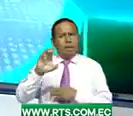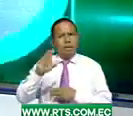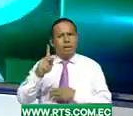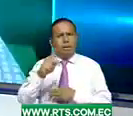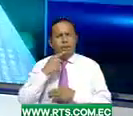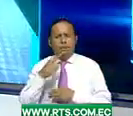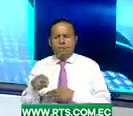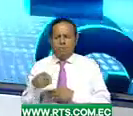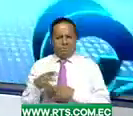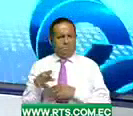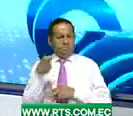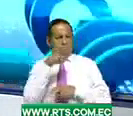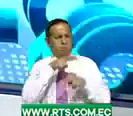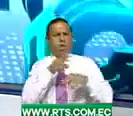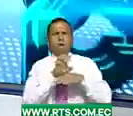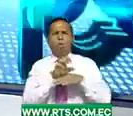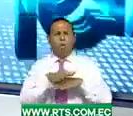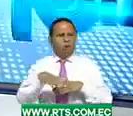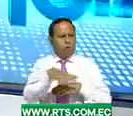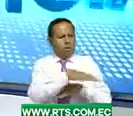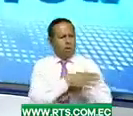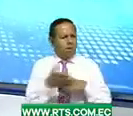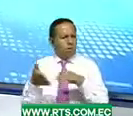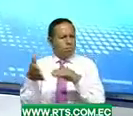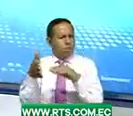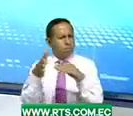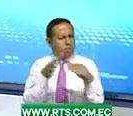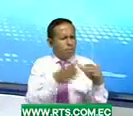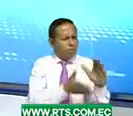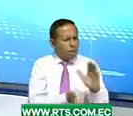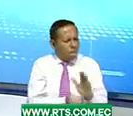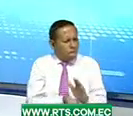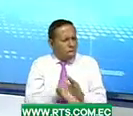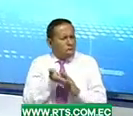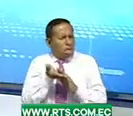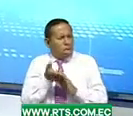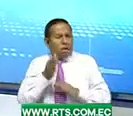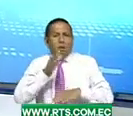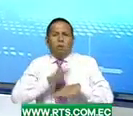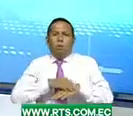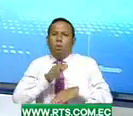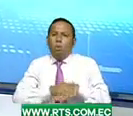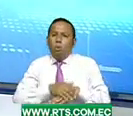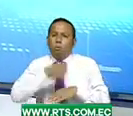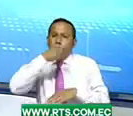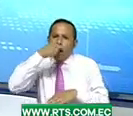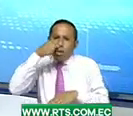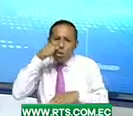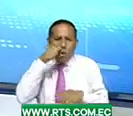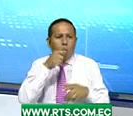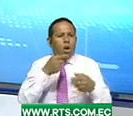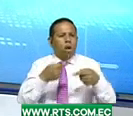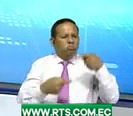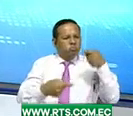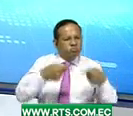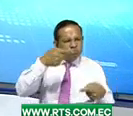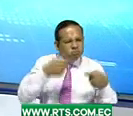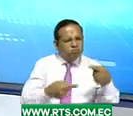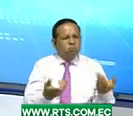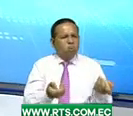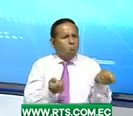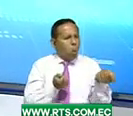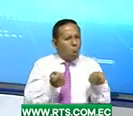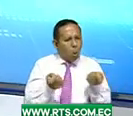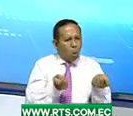muertes violentas en Ecuador. El diplomático cree que las razones son producto de la incautación de droga, pelea de cárteles por el control de